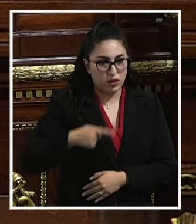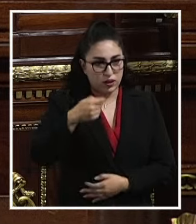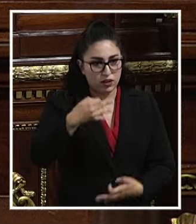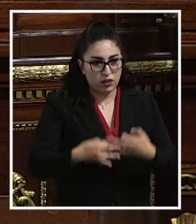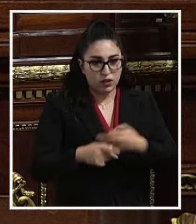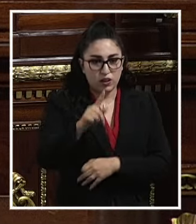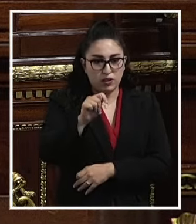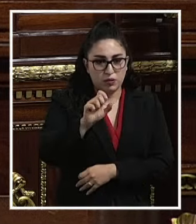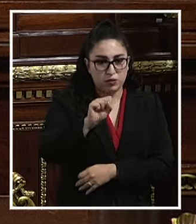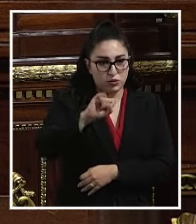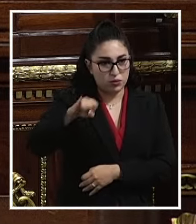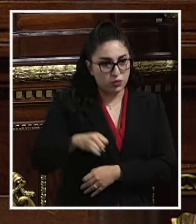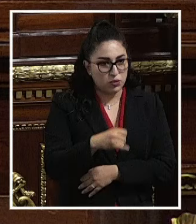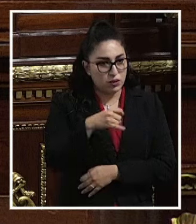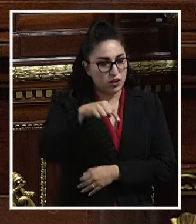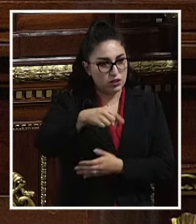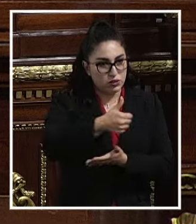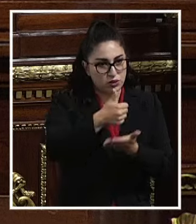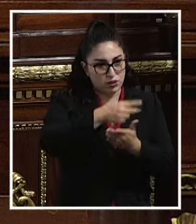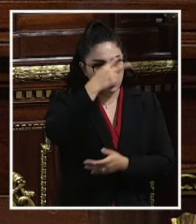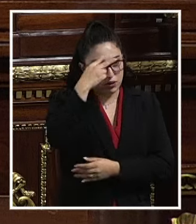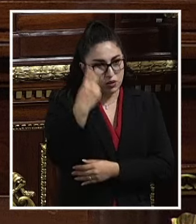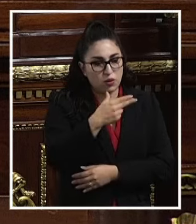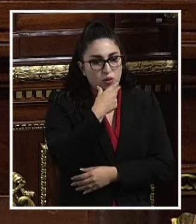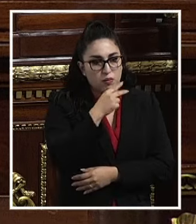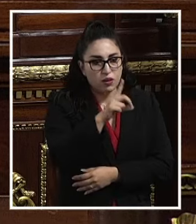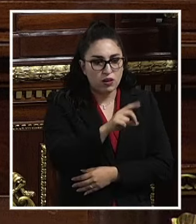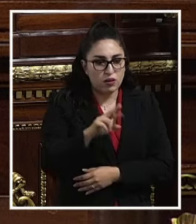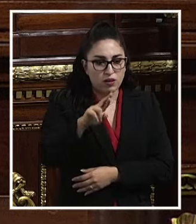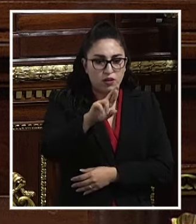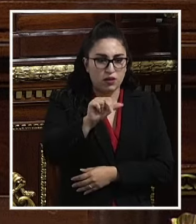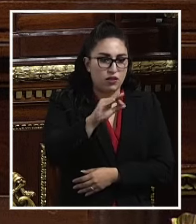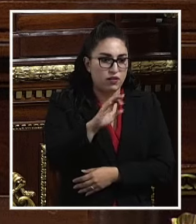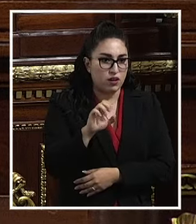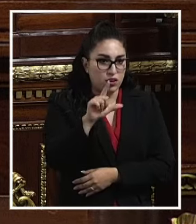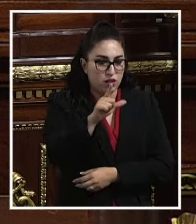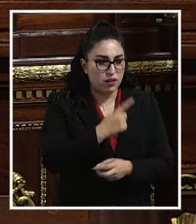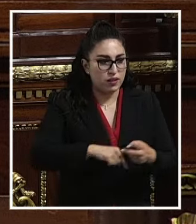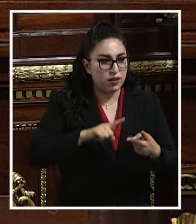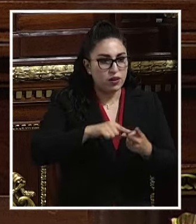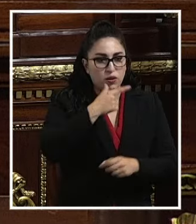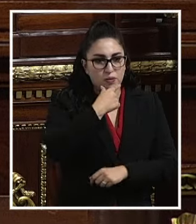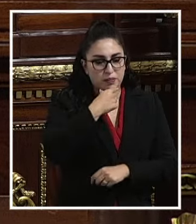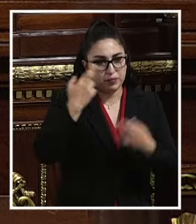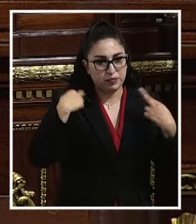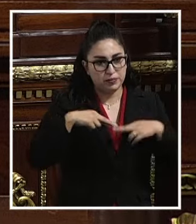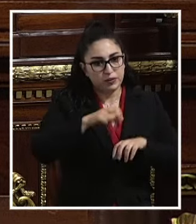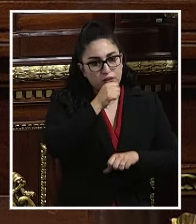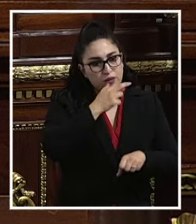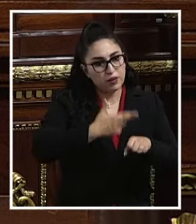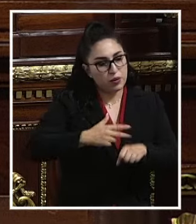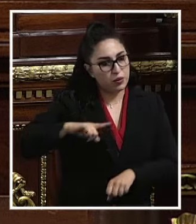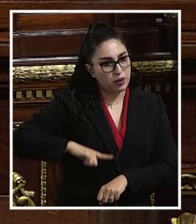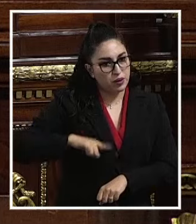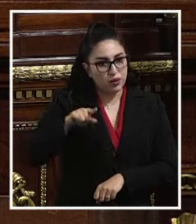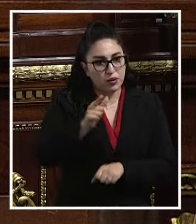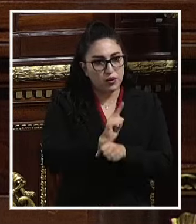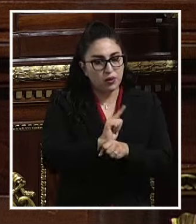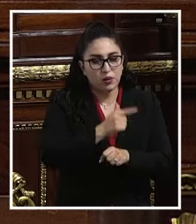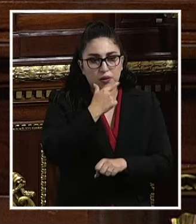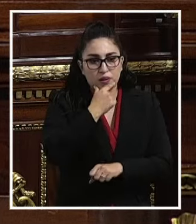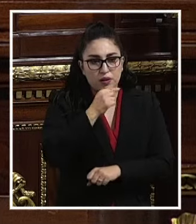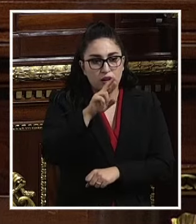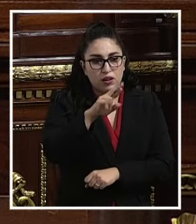de Justicia de la Ciudad de México, doctor Rafael Guerra Álvarez, así como al secretario de Gobierno, licenciado Ricardo Ruiz